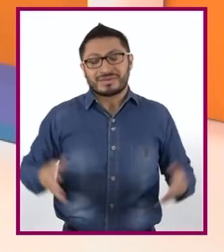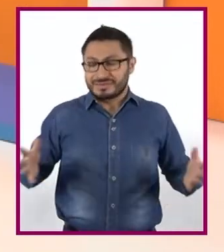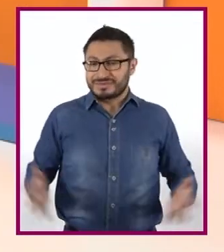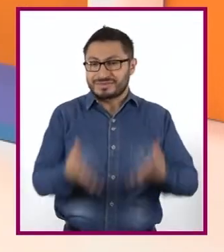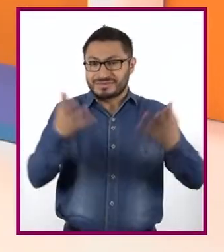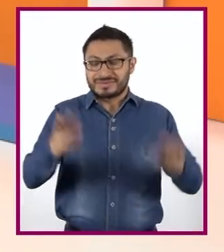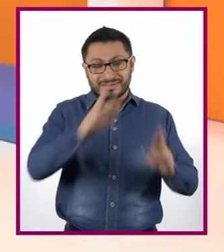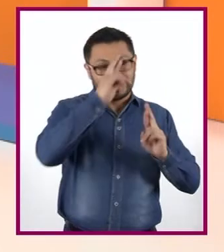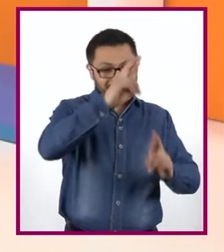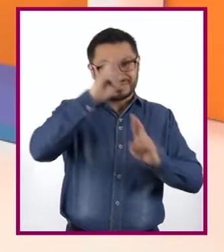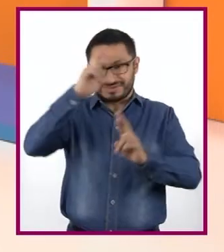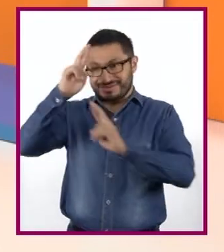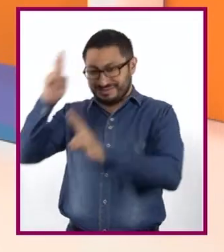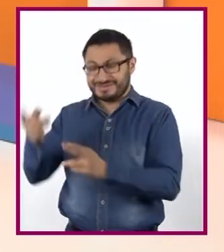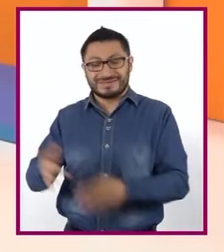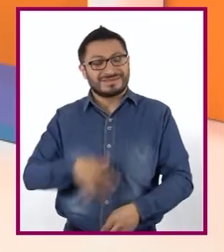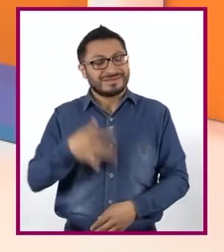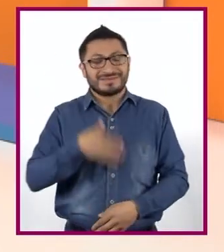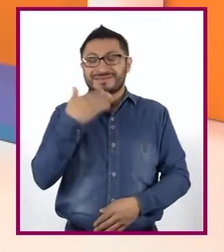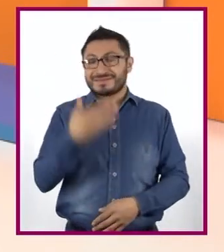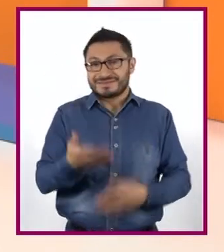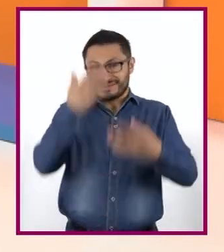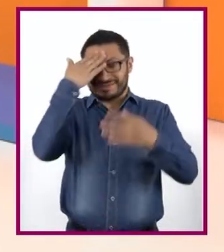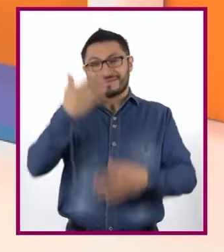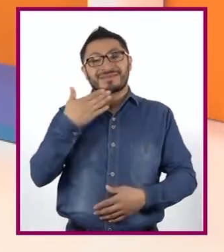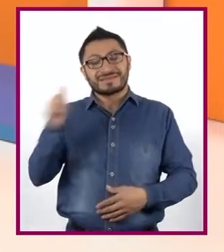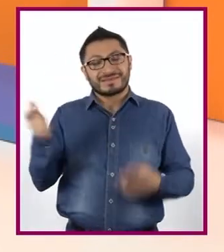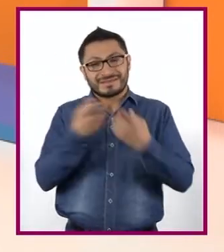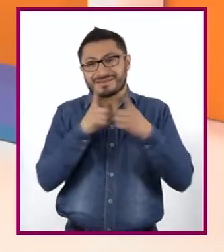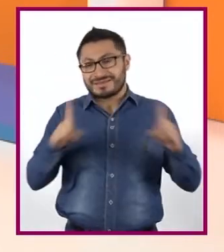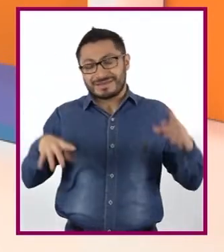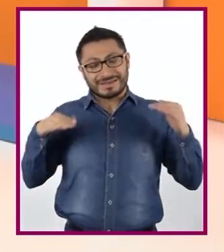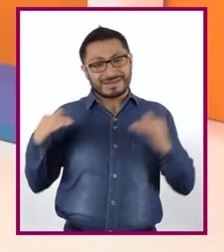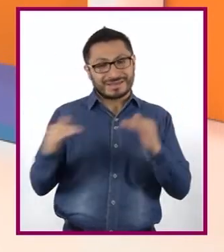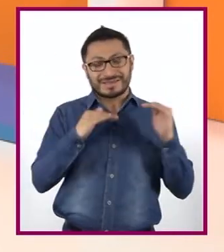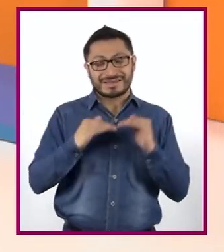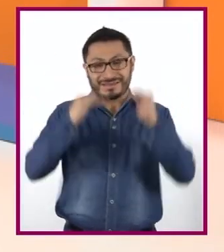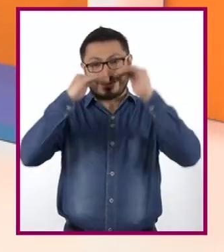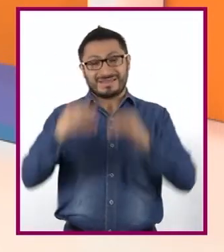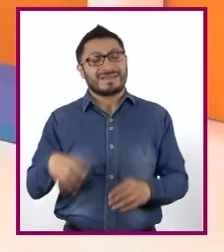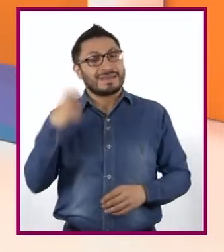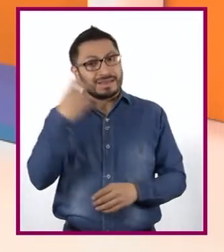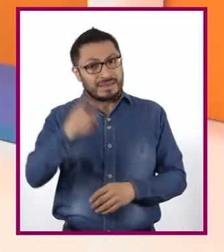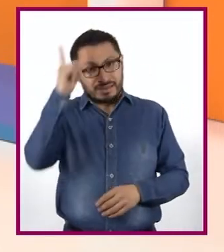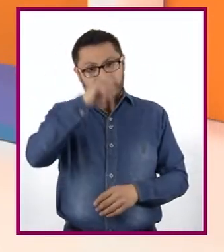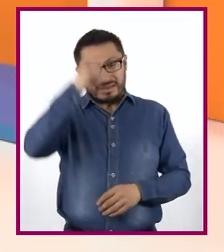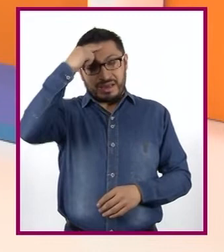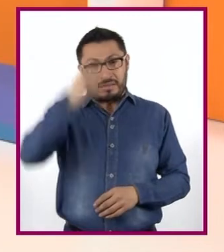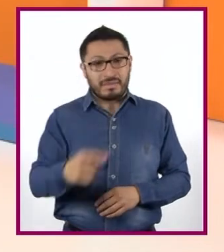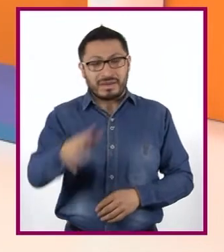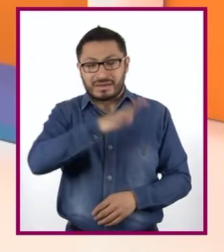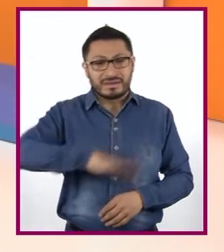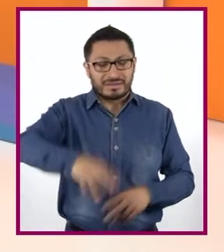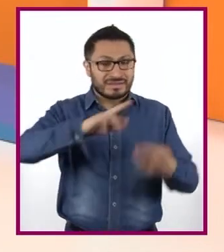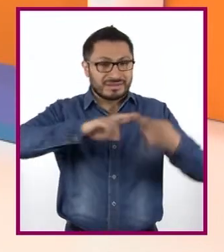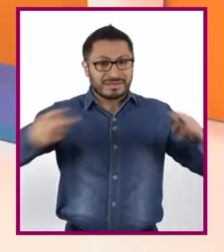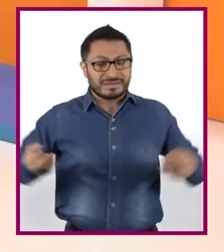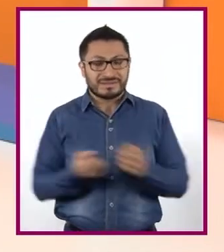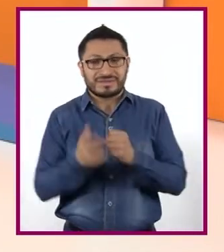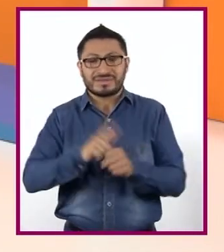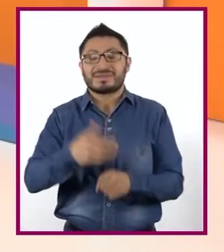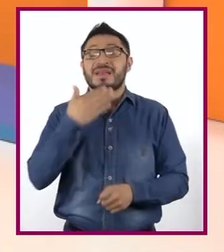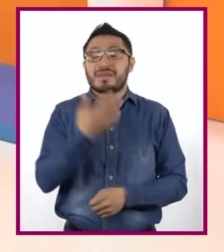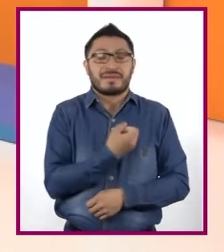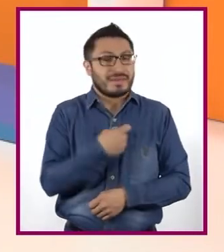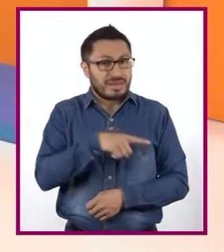sus capacidades y habilidades. Es recomendable pensar en esto para lograr relaciones sociales saludables. ¿Ustedes